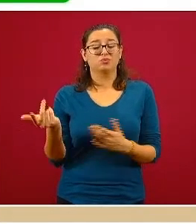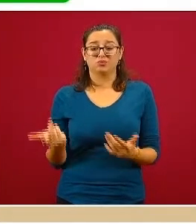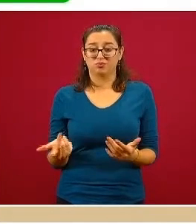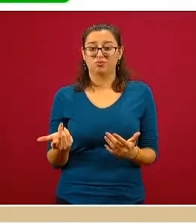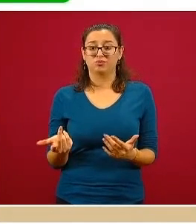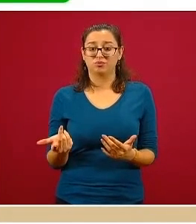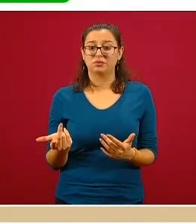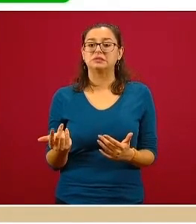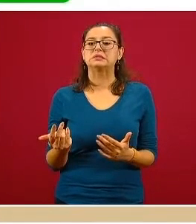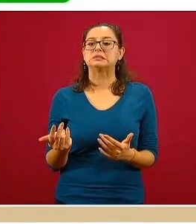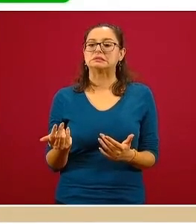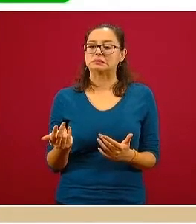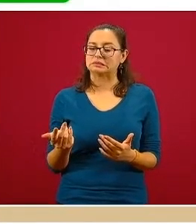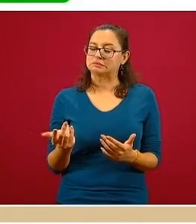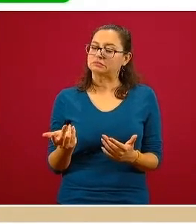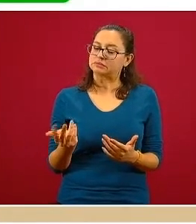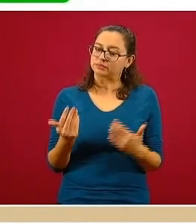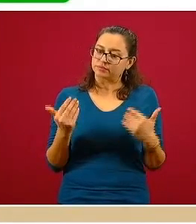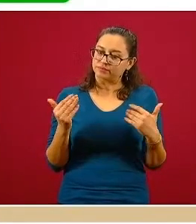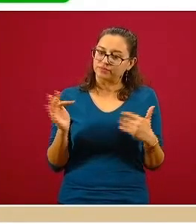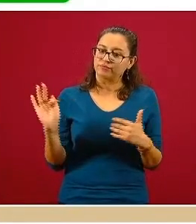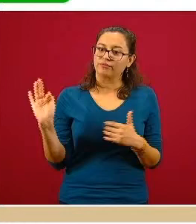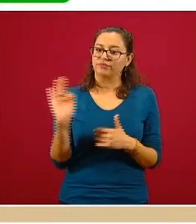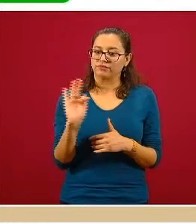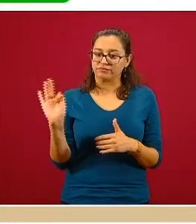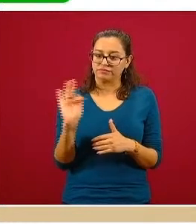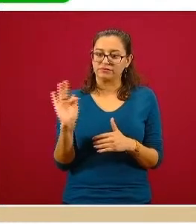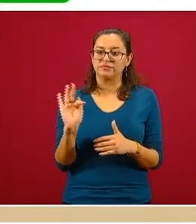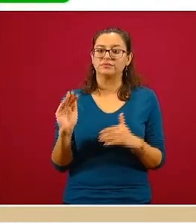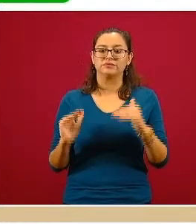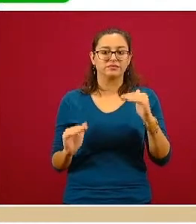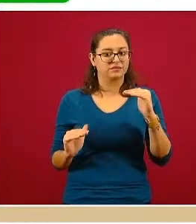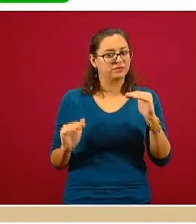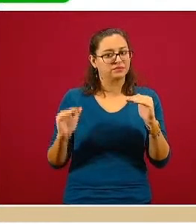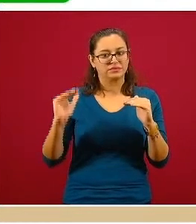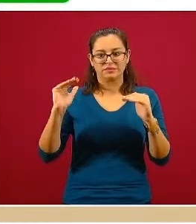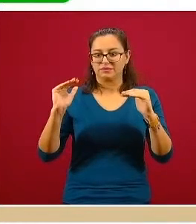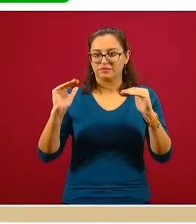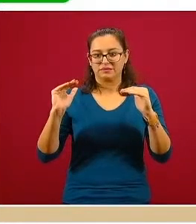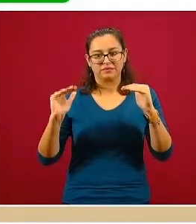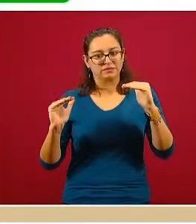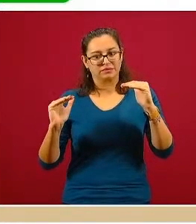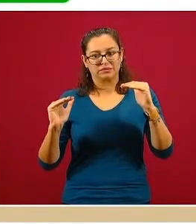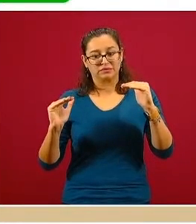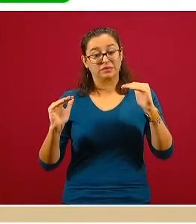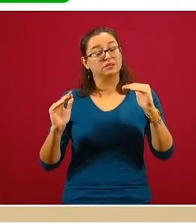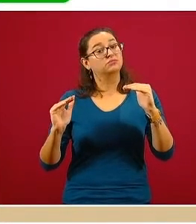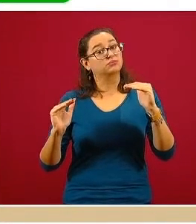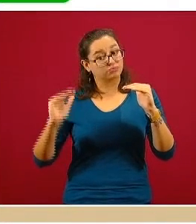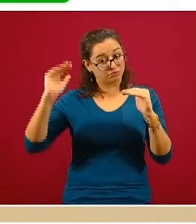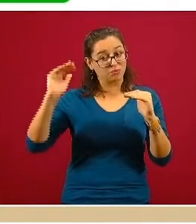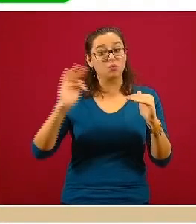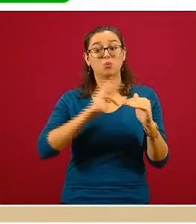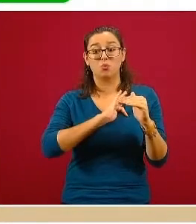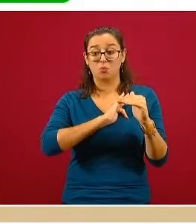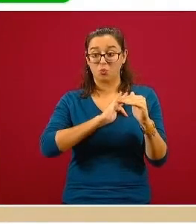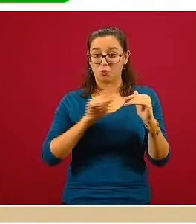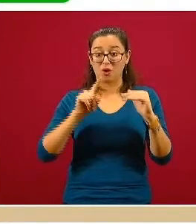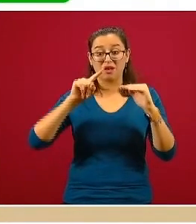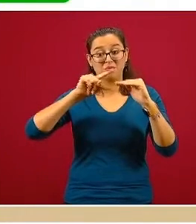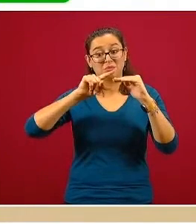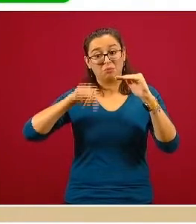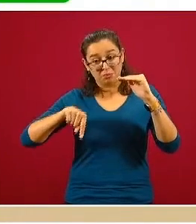superior, está cerca todavía de lo que fue hasta este momento su acme o su primer pico, entonces hay que tener cuidado porque ese